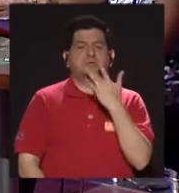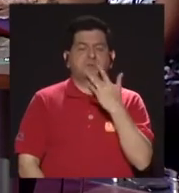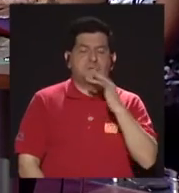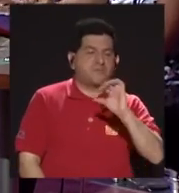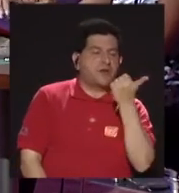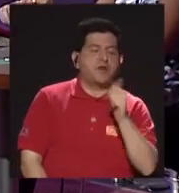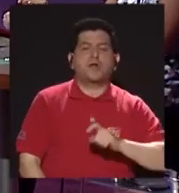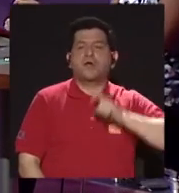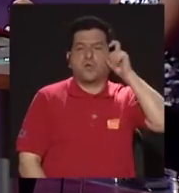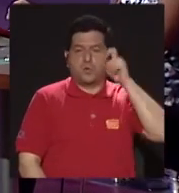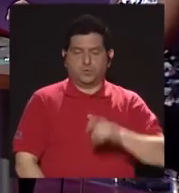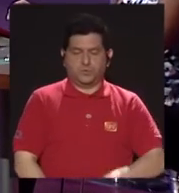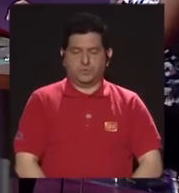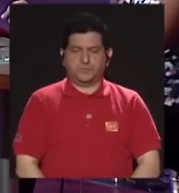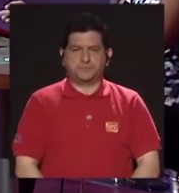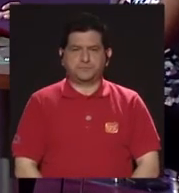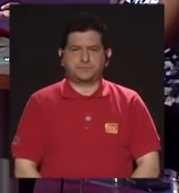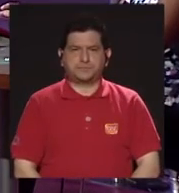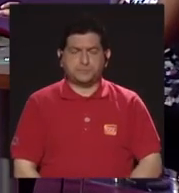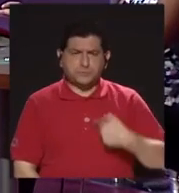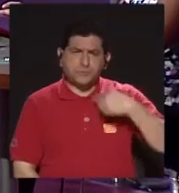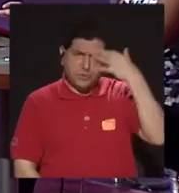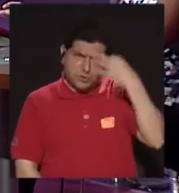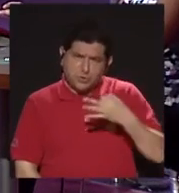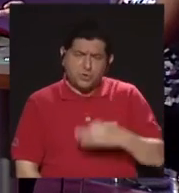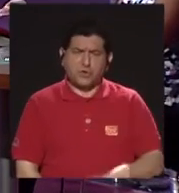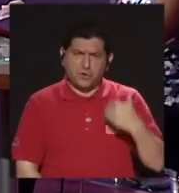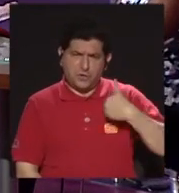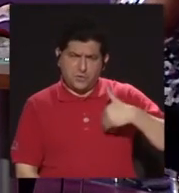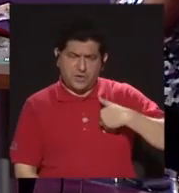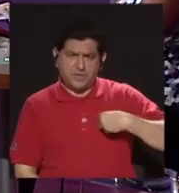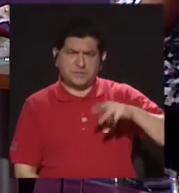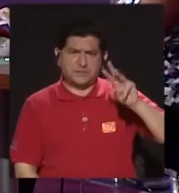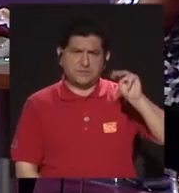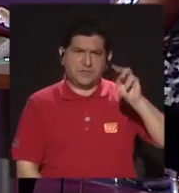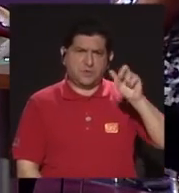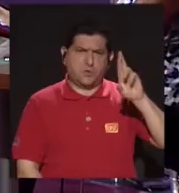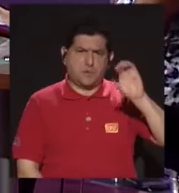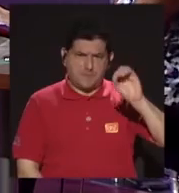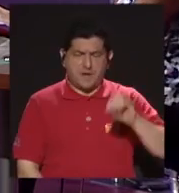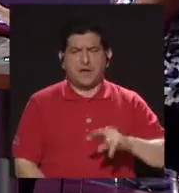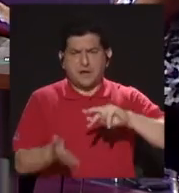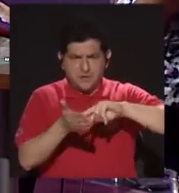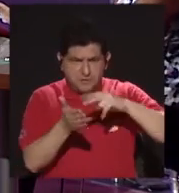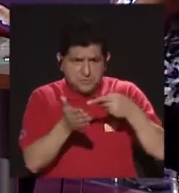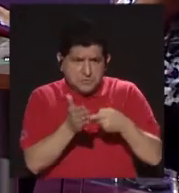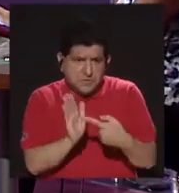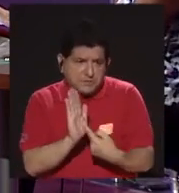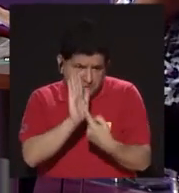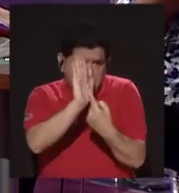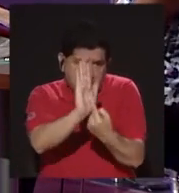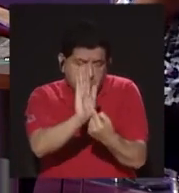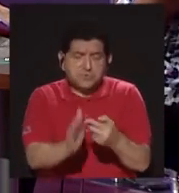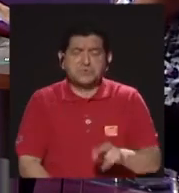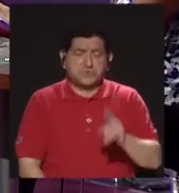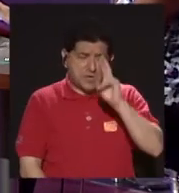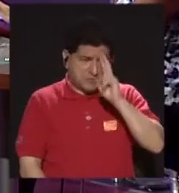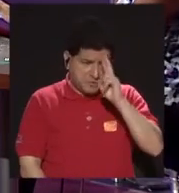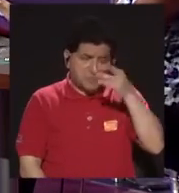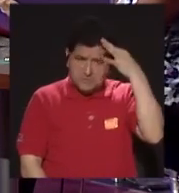bueno a mí me parece que marco representa un criterio verdad respetable